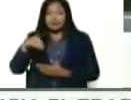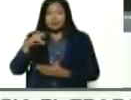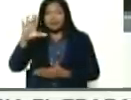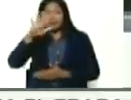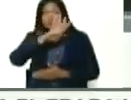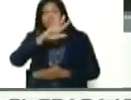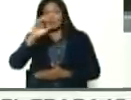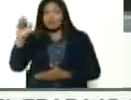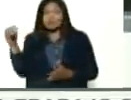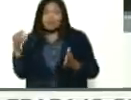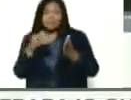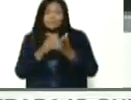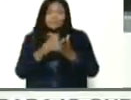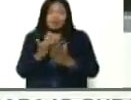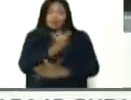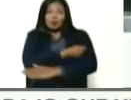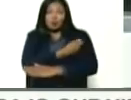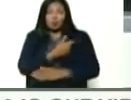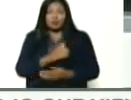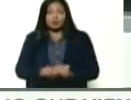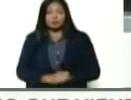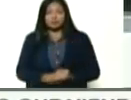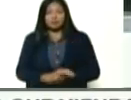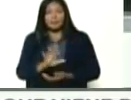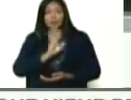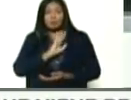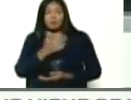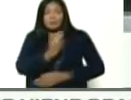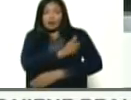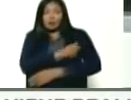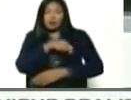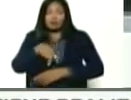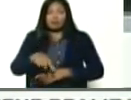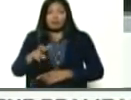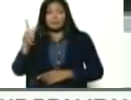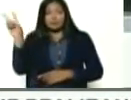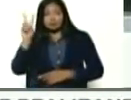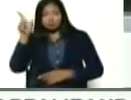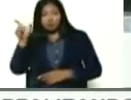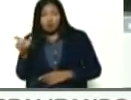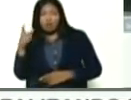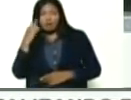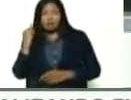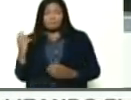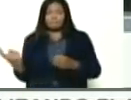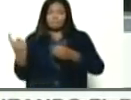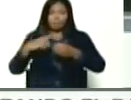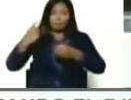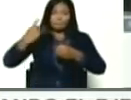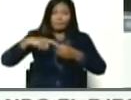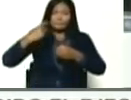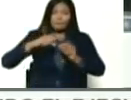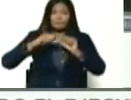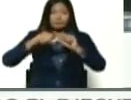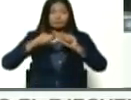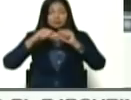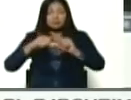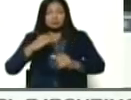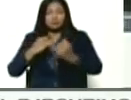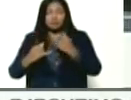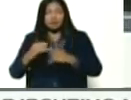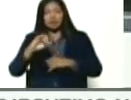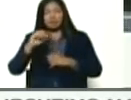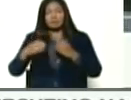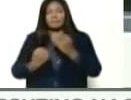de la vacuna estoy nivel que llegan a venezuela para sumarse en esta fase avanzada finales de